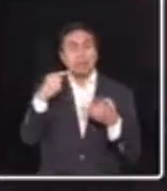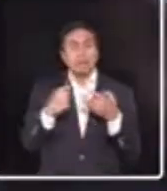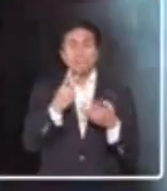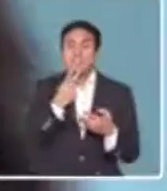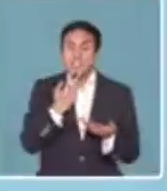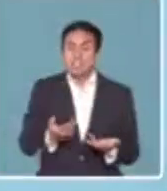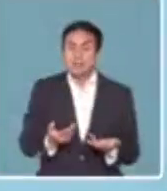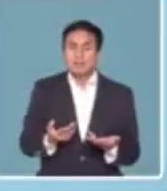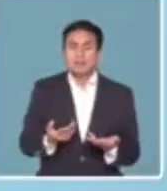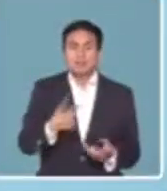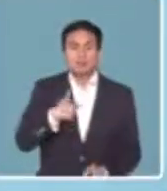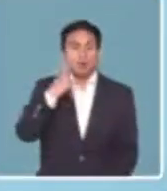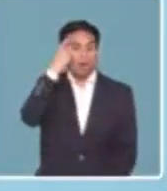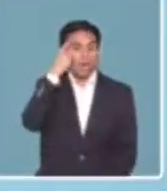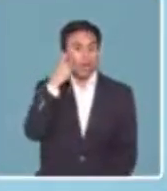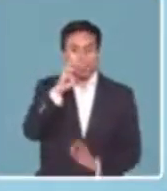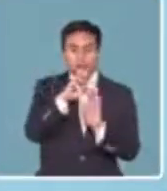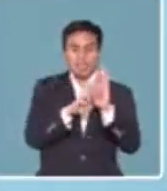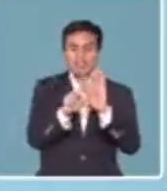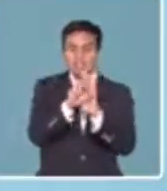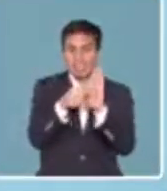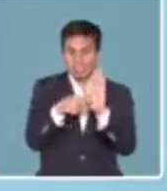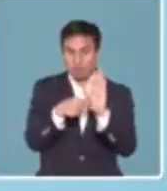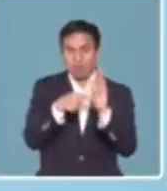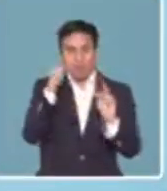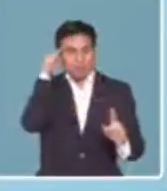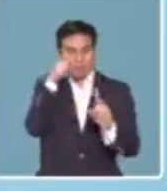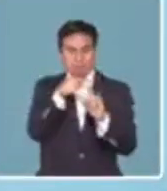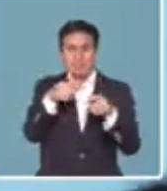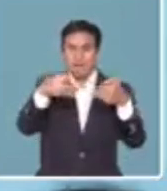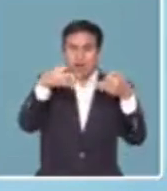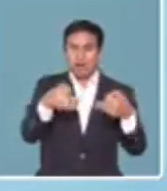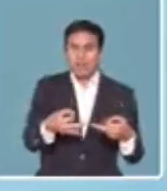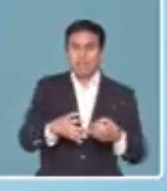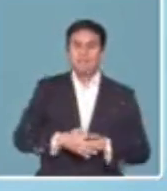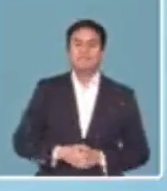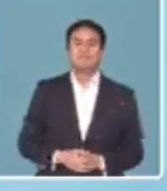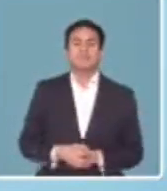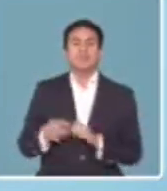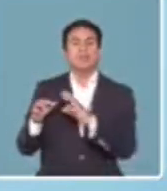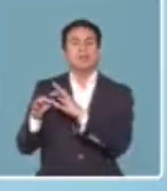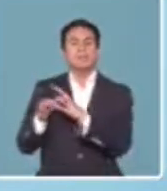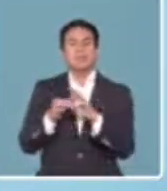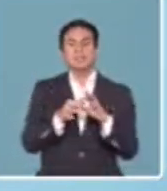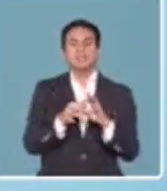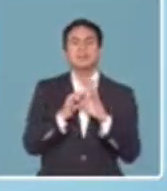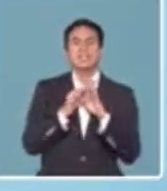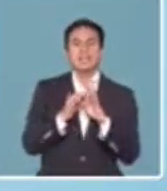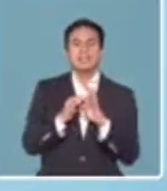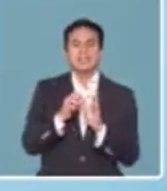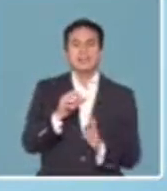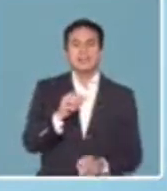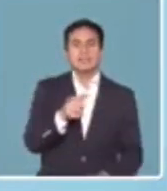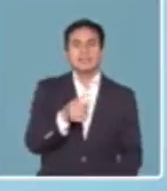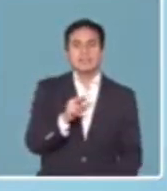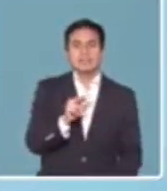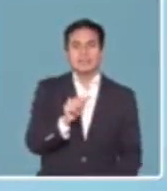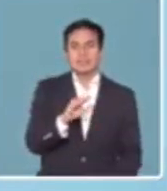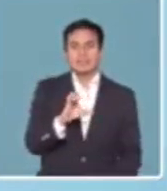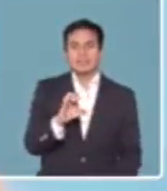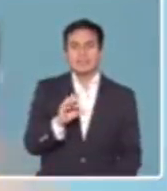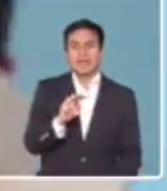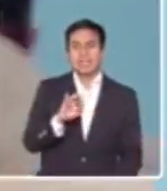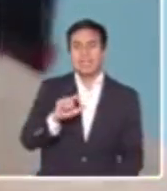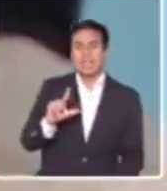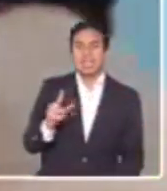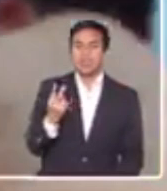vida. Y creo que este proyecto justamente avanza en la dirección correcta. Por eso, gracias Grace, gracias Daniel,